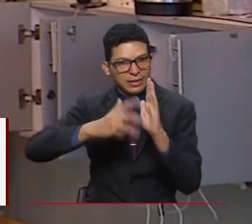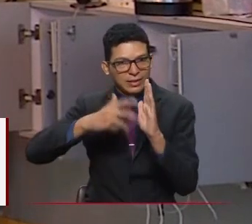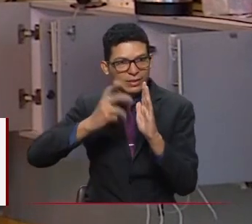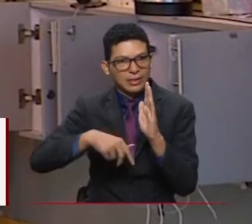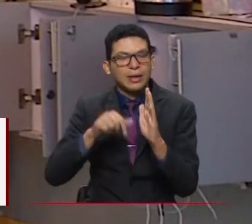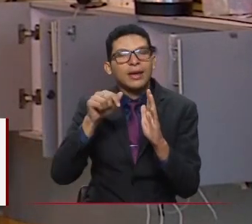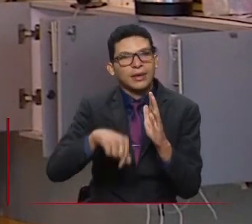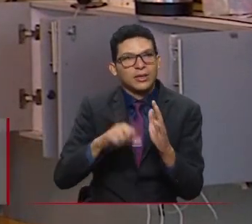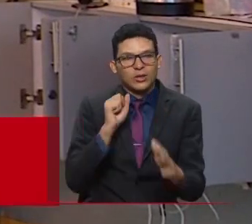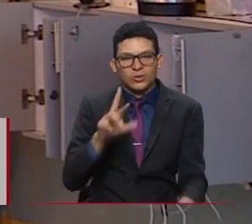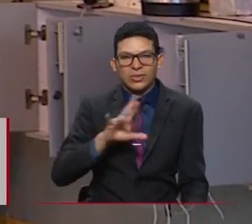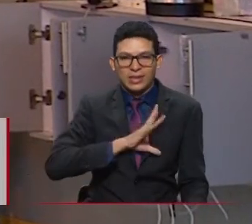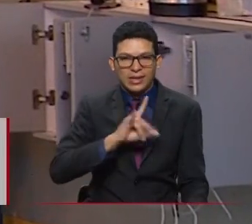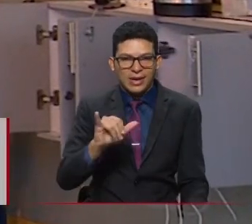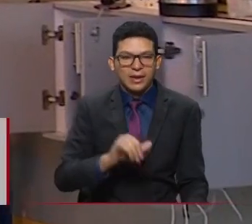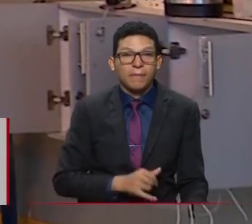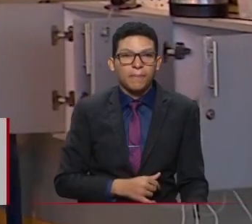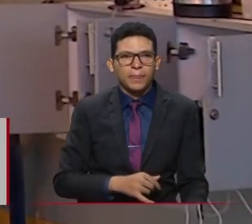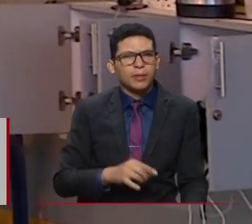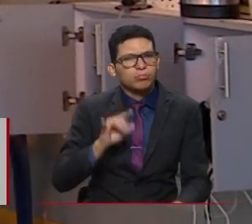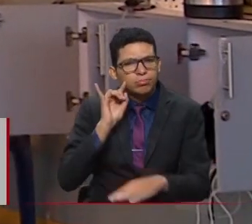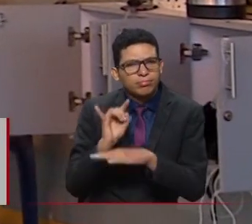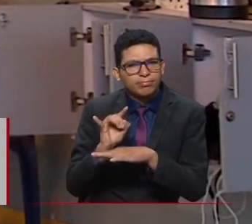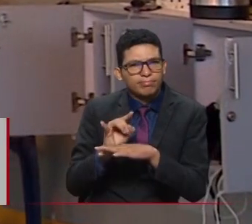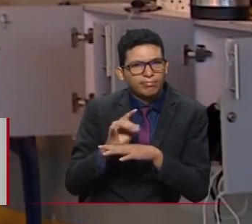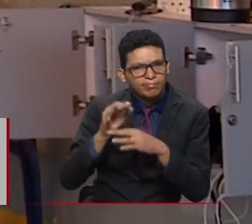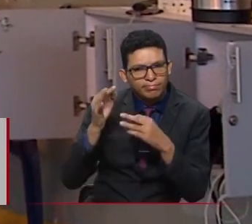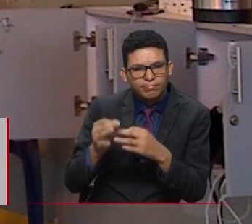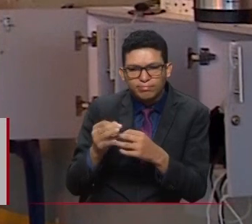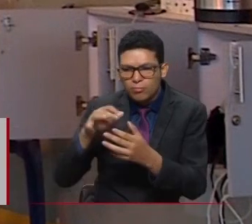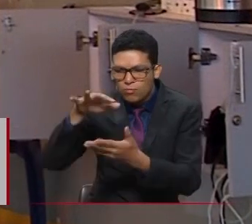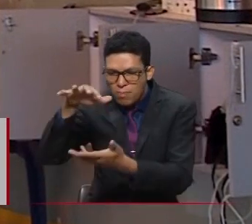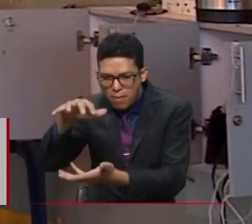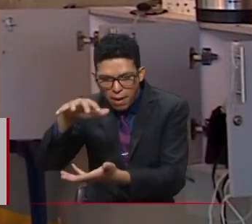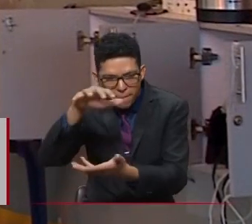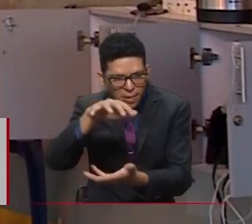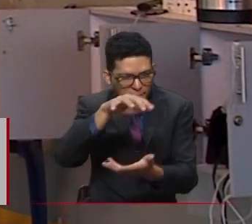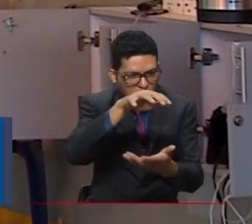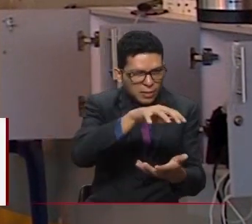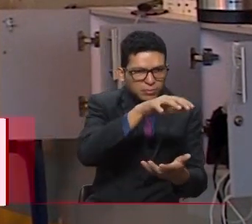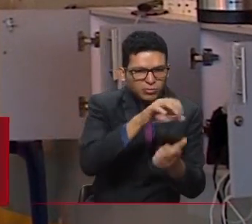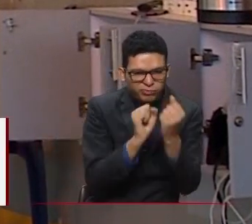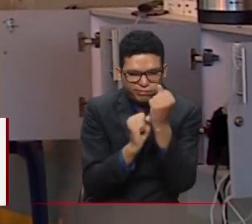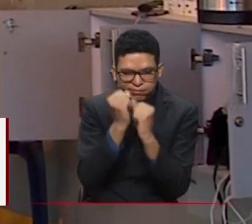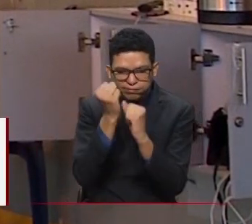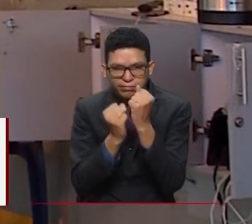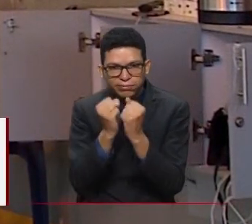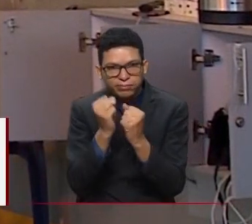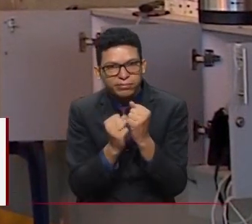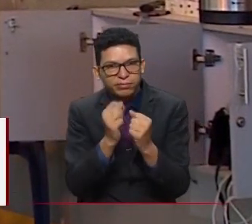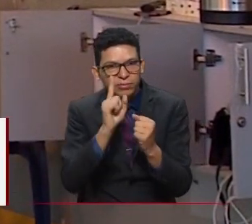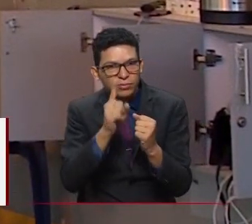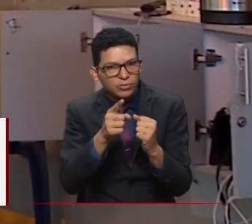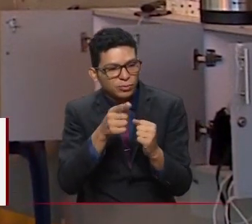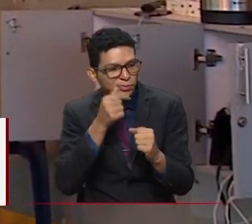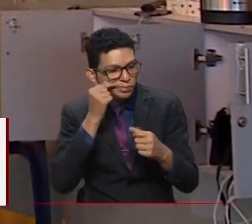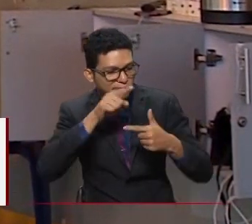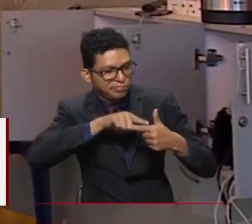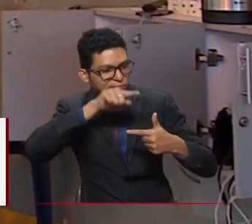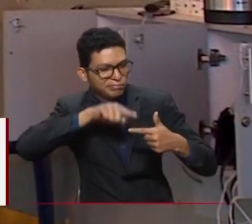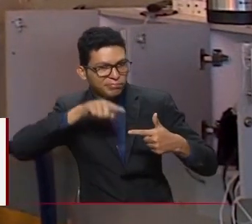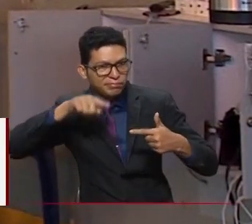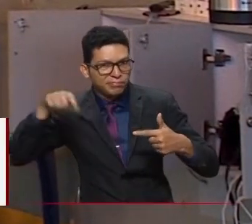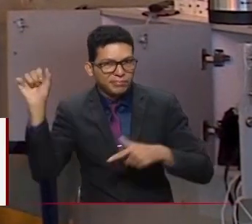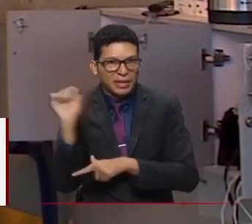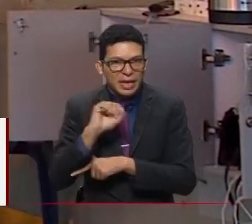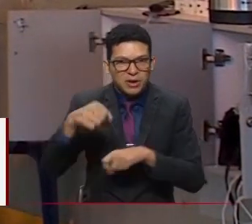aquí en el sur de la ciudad de Cali. Ellos están verificando cada uno de los equipos con los que realizan esa inspección o monitoreo a todos los vehículos que circulan